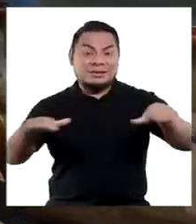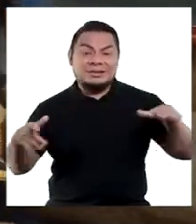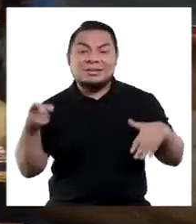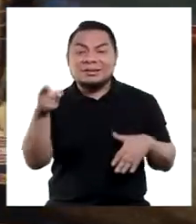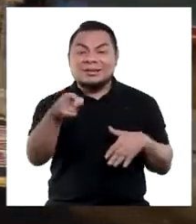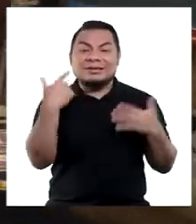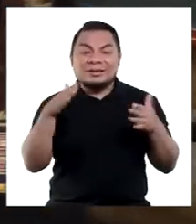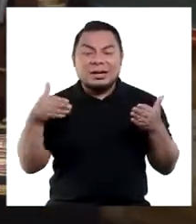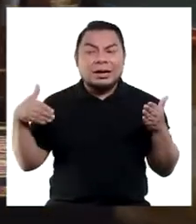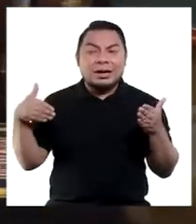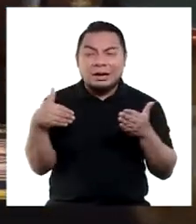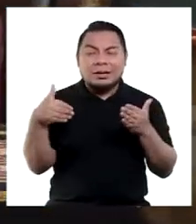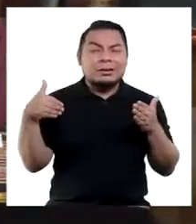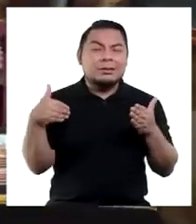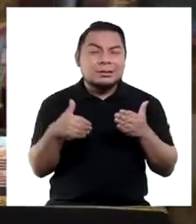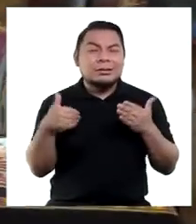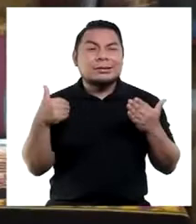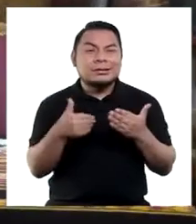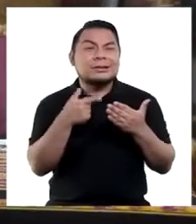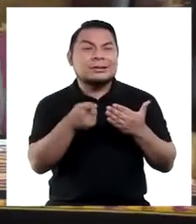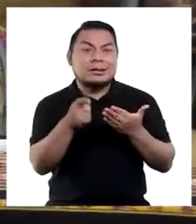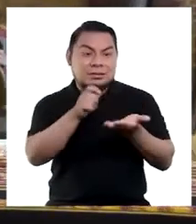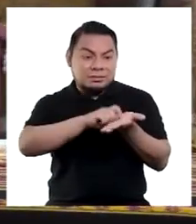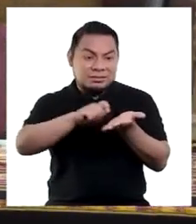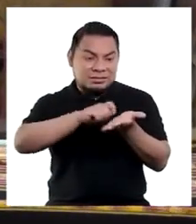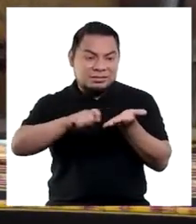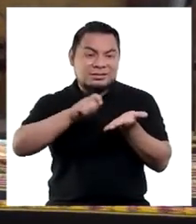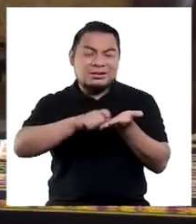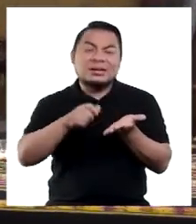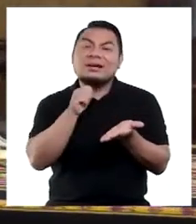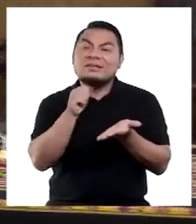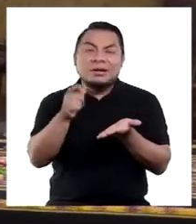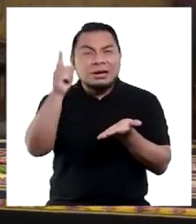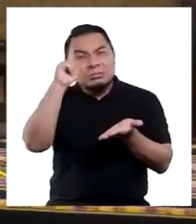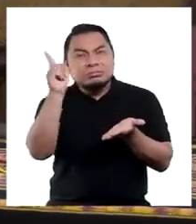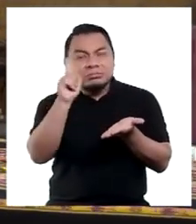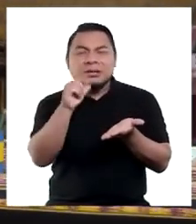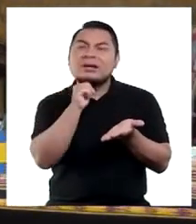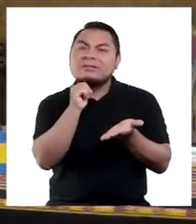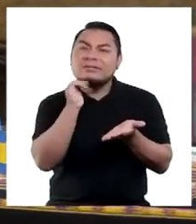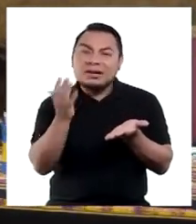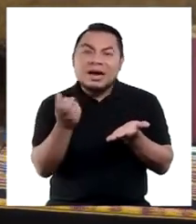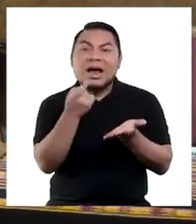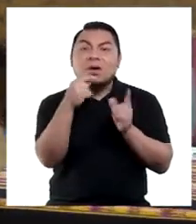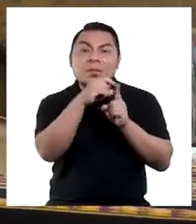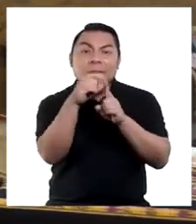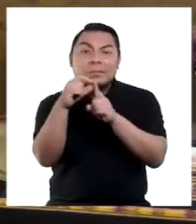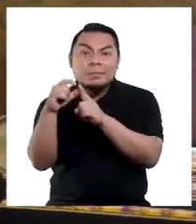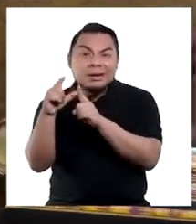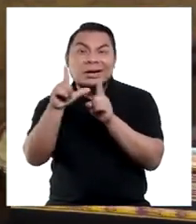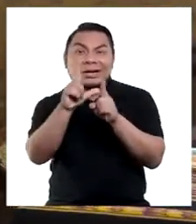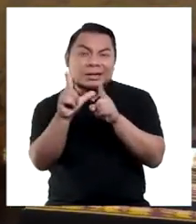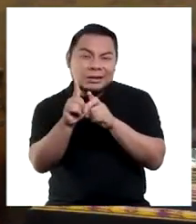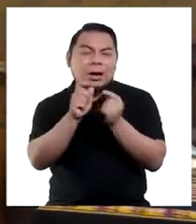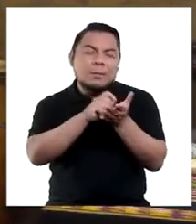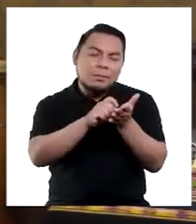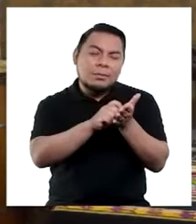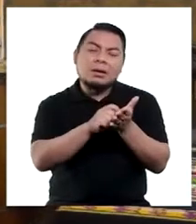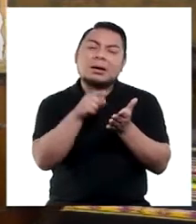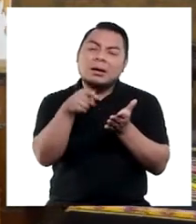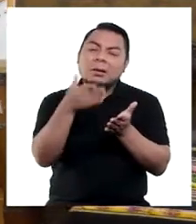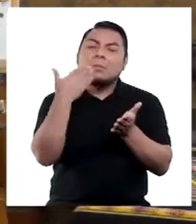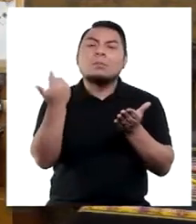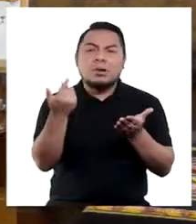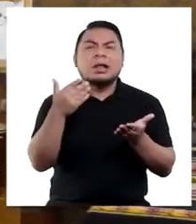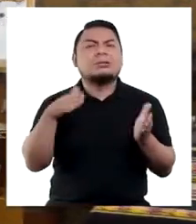las niñas y niños que se están acercando al mundo escrito y recién están conociendo algunas palabras y